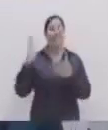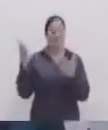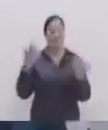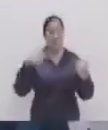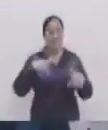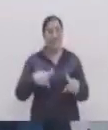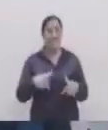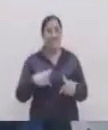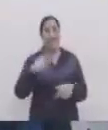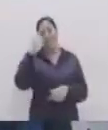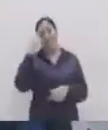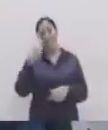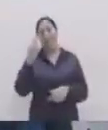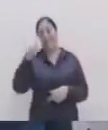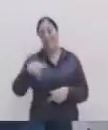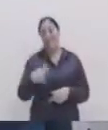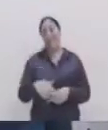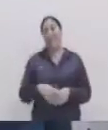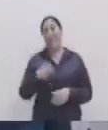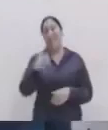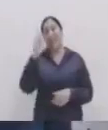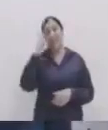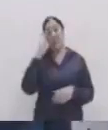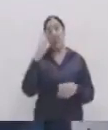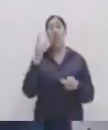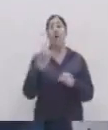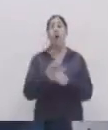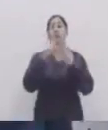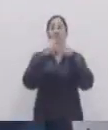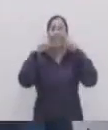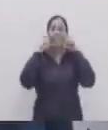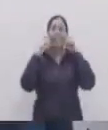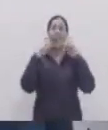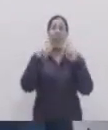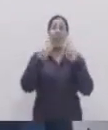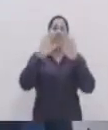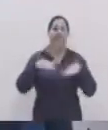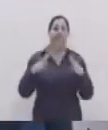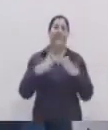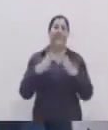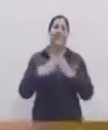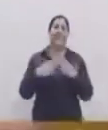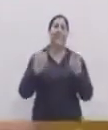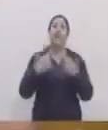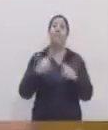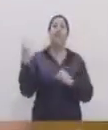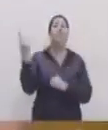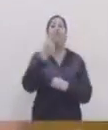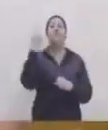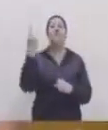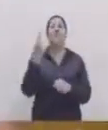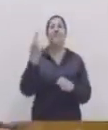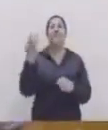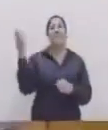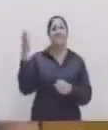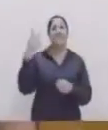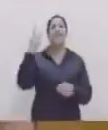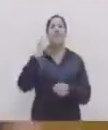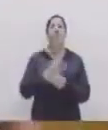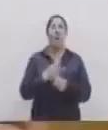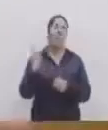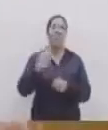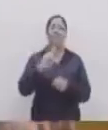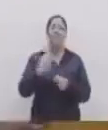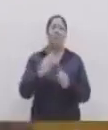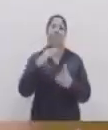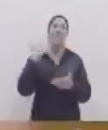por haber estado con nosotros el día de hoy. Recuerden usar su mascarilla y no salir de casa si no es necesario. Pero lo más importante, como dijo Ana